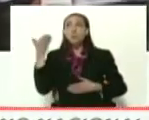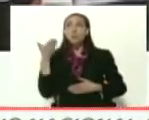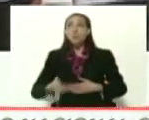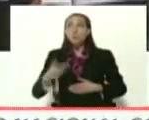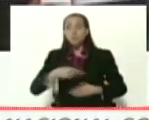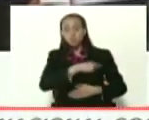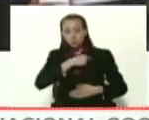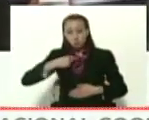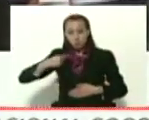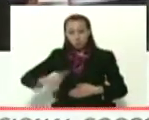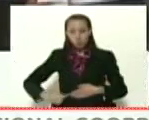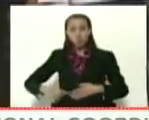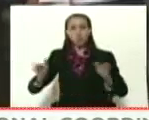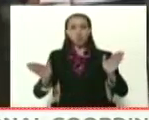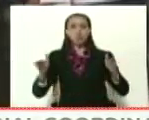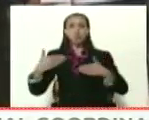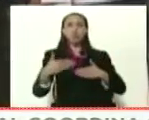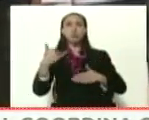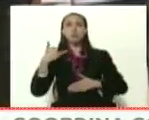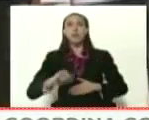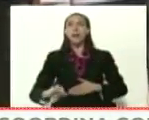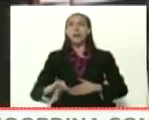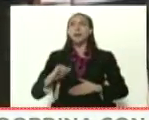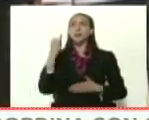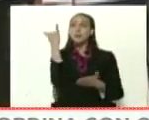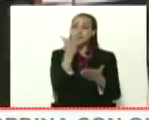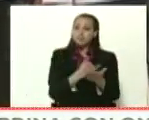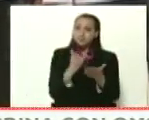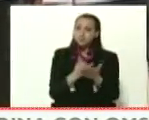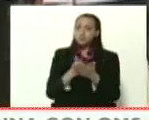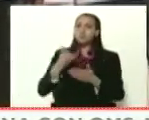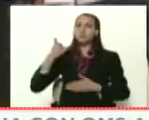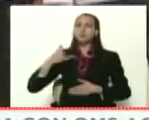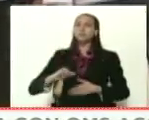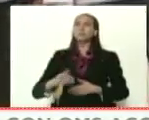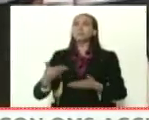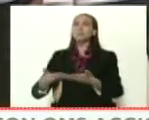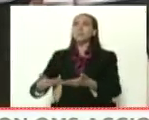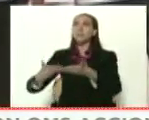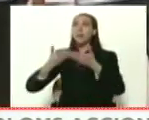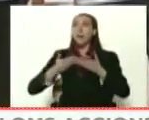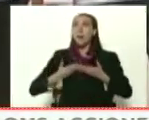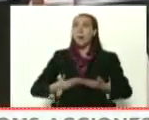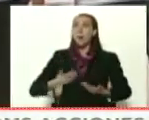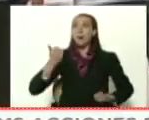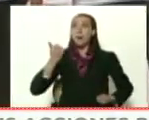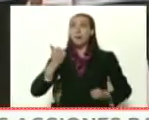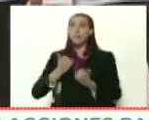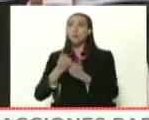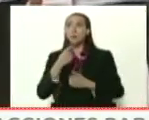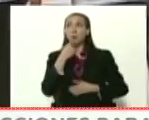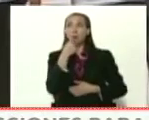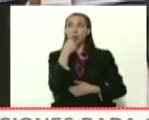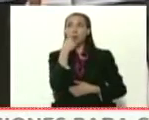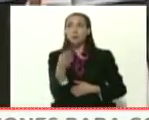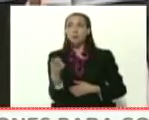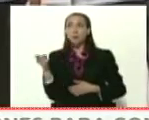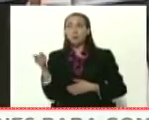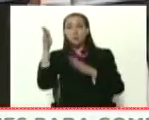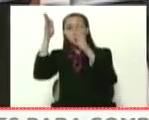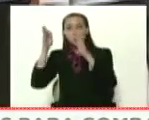República Popular China de kits de pruebas. Estamos recibiendo, como bien lo ha dicho el doctor